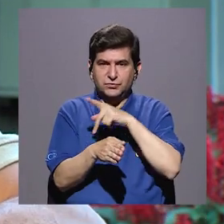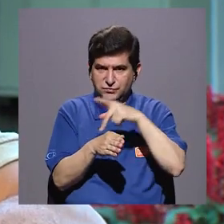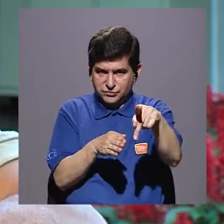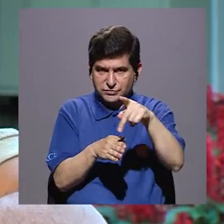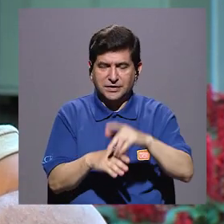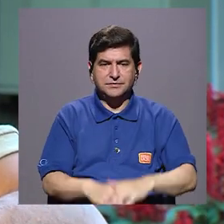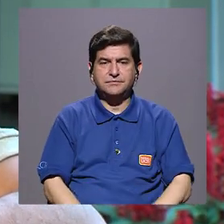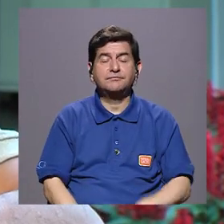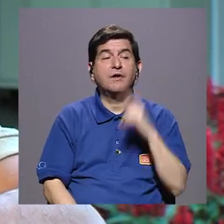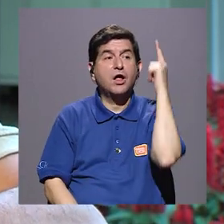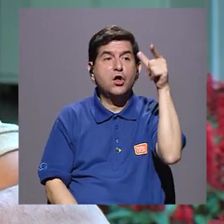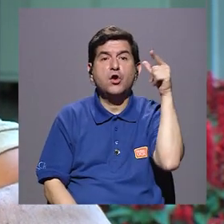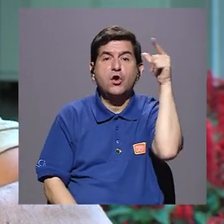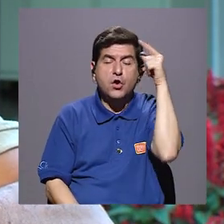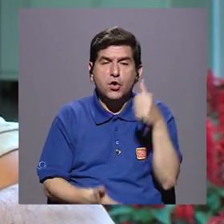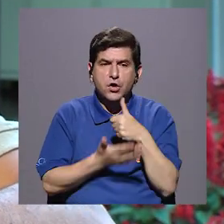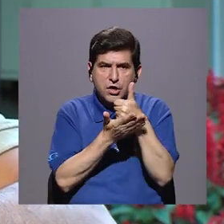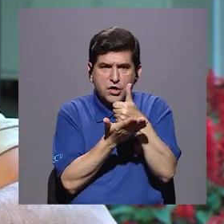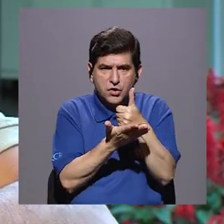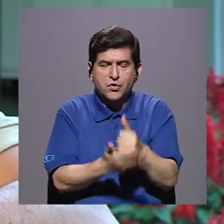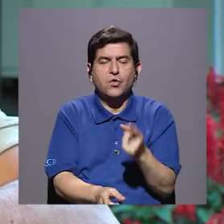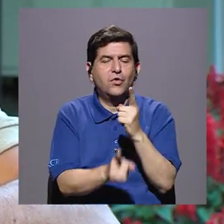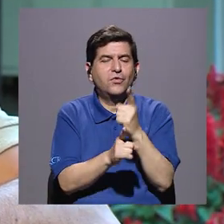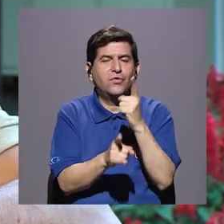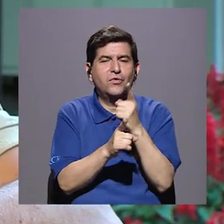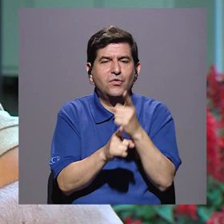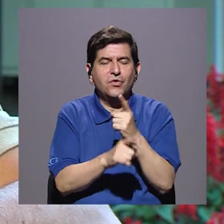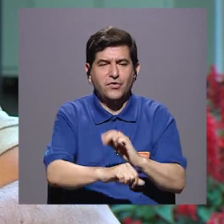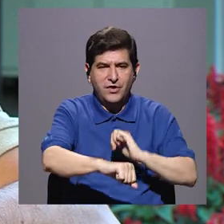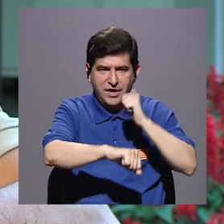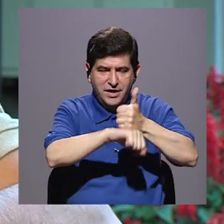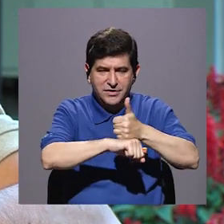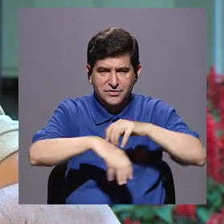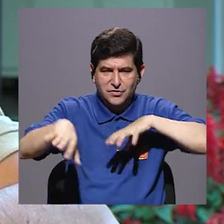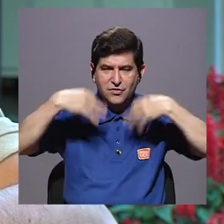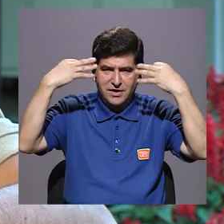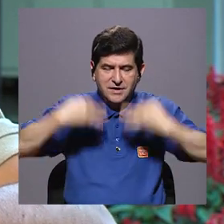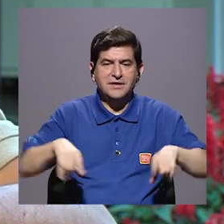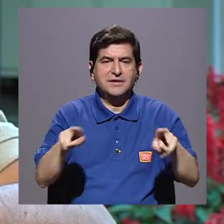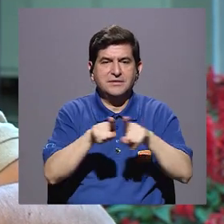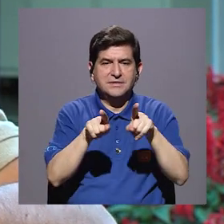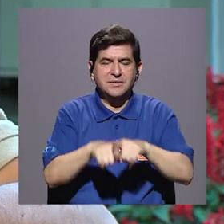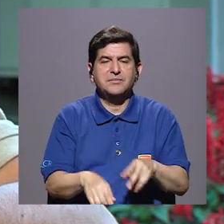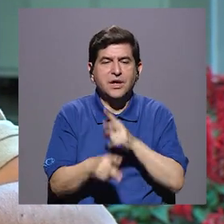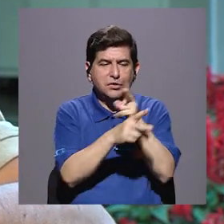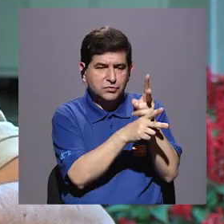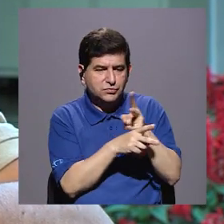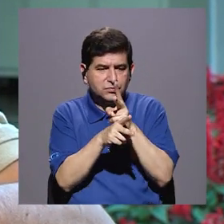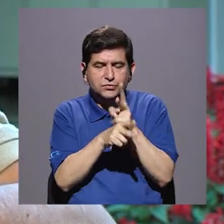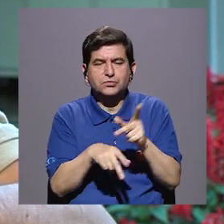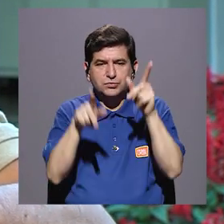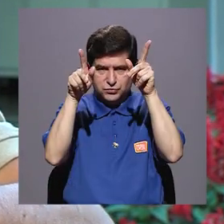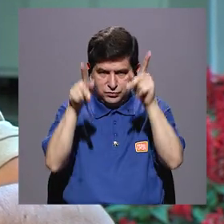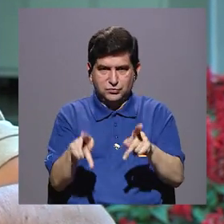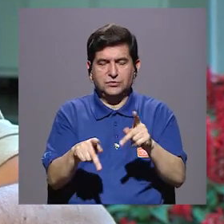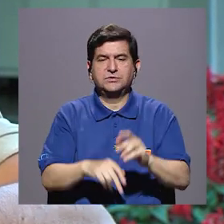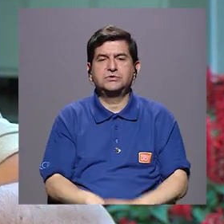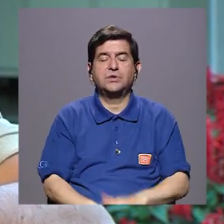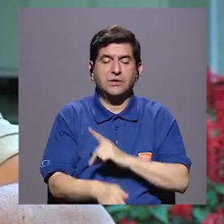profesionales. Desde luego, que les ayuden a realizar una correcta prescripción de ejercicio y bien, sobre todo, también bajo la supervisión de una